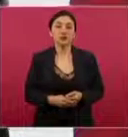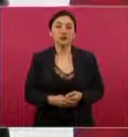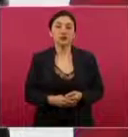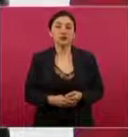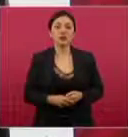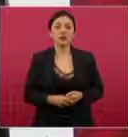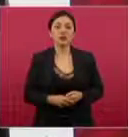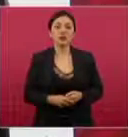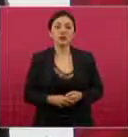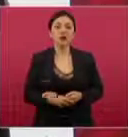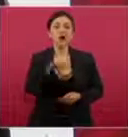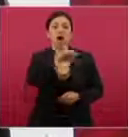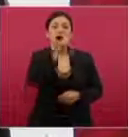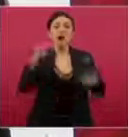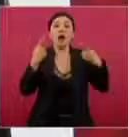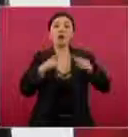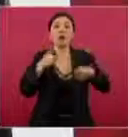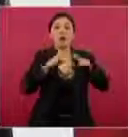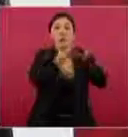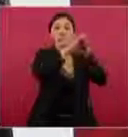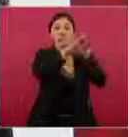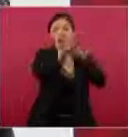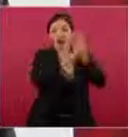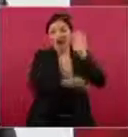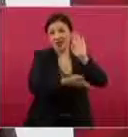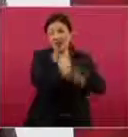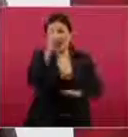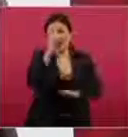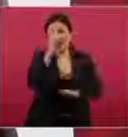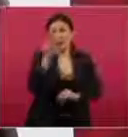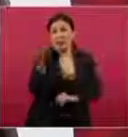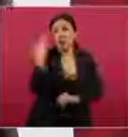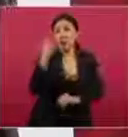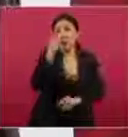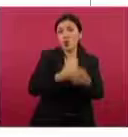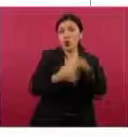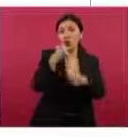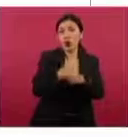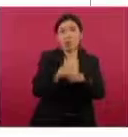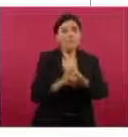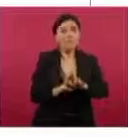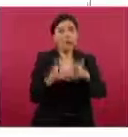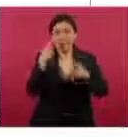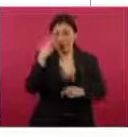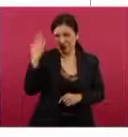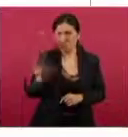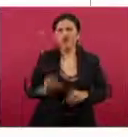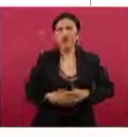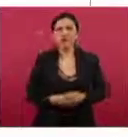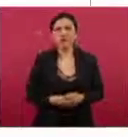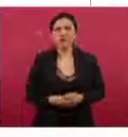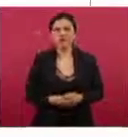De nuestros paisanos. El año pasado, récord